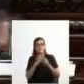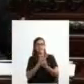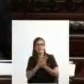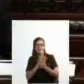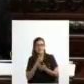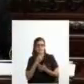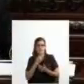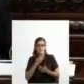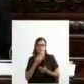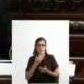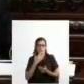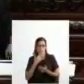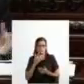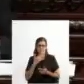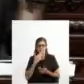Obsceno.